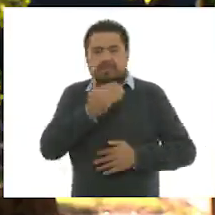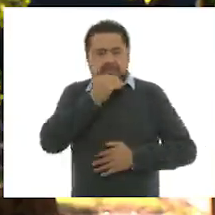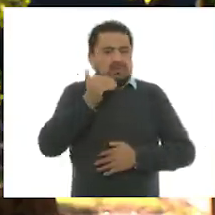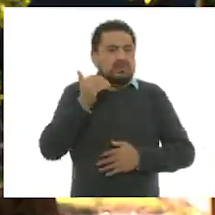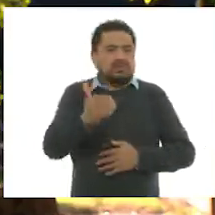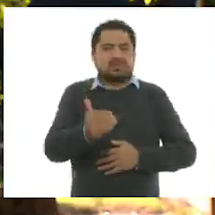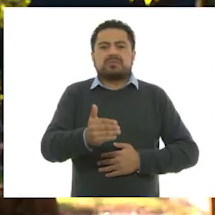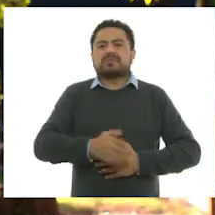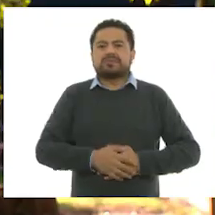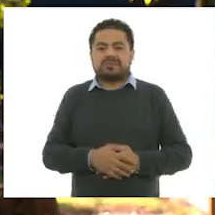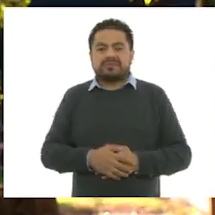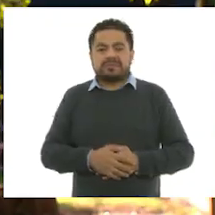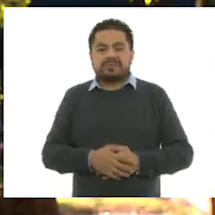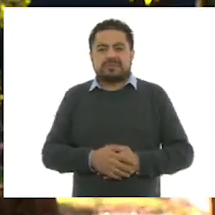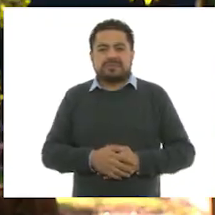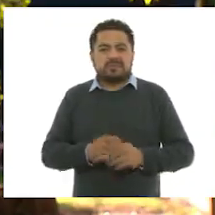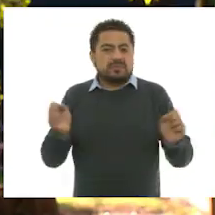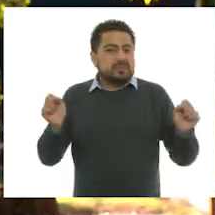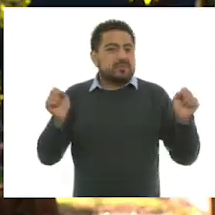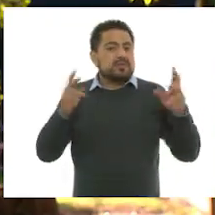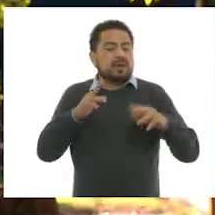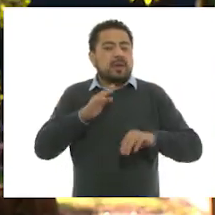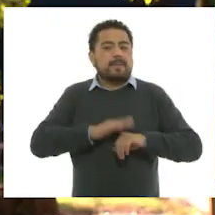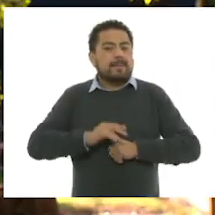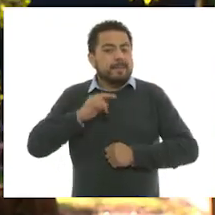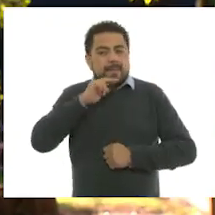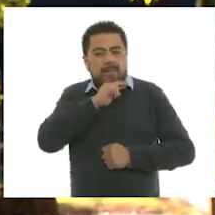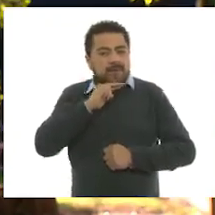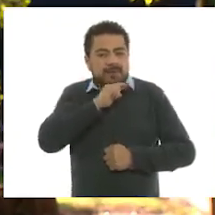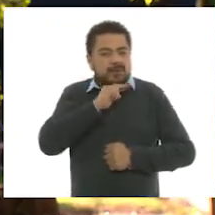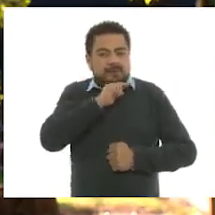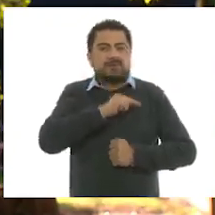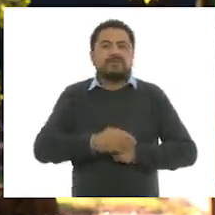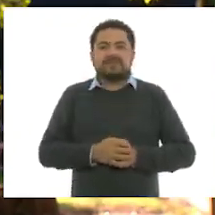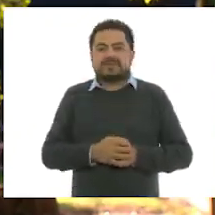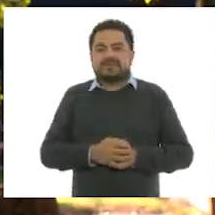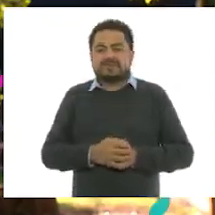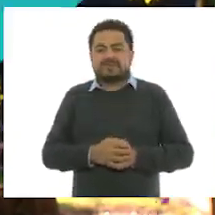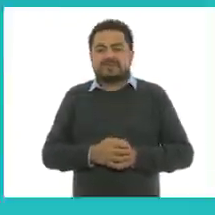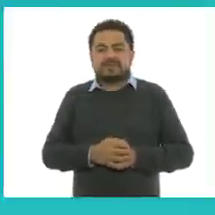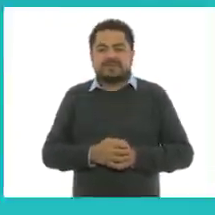¡Muy bien! ¡Nos vemos pronto!